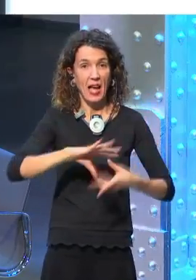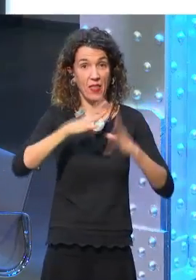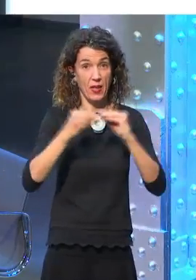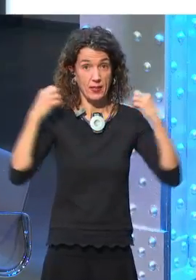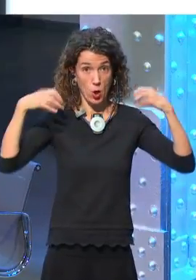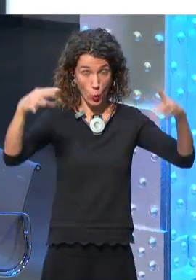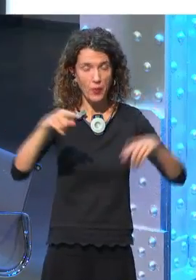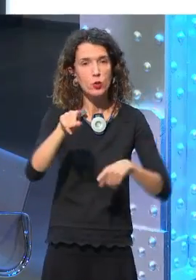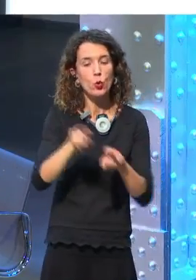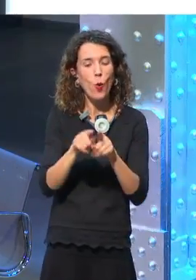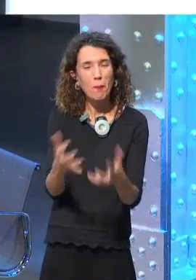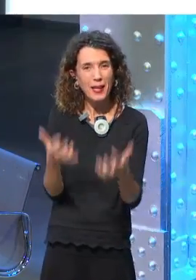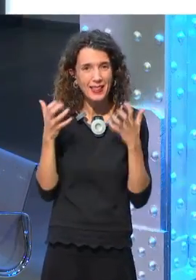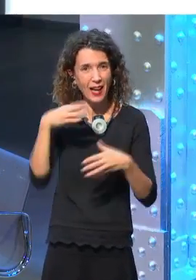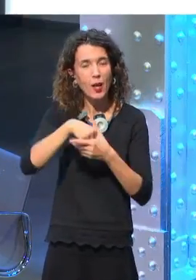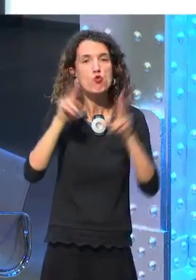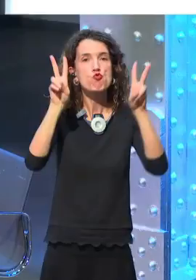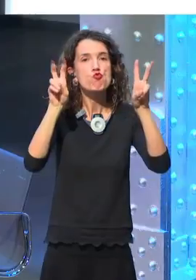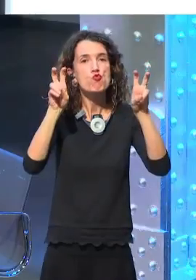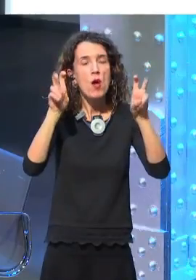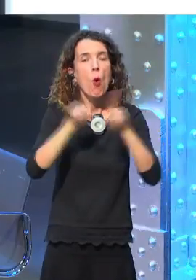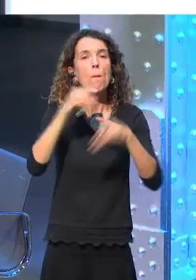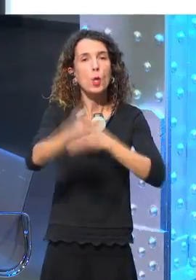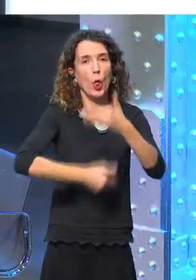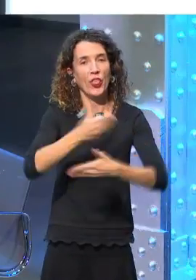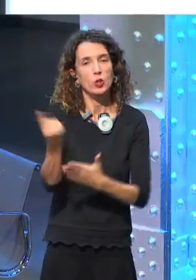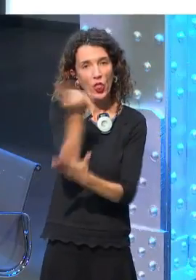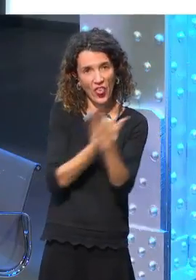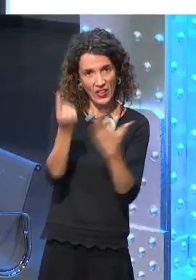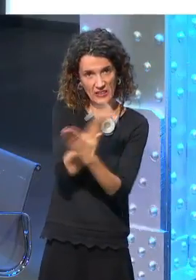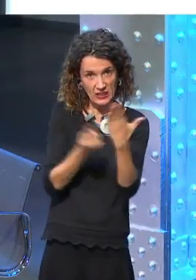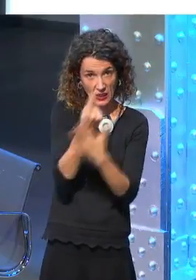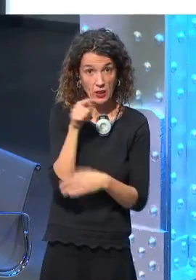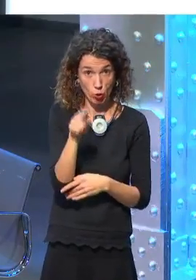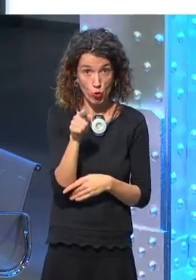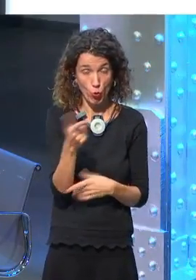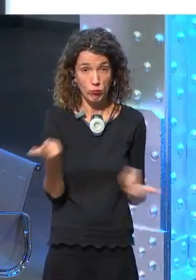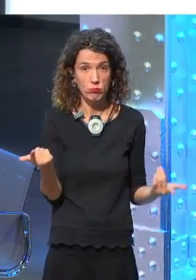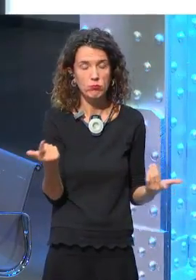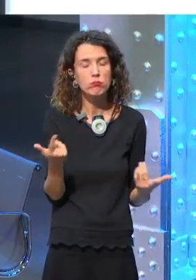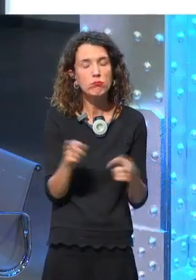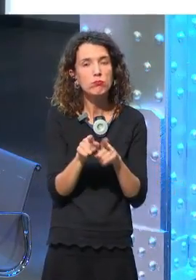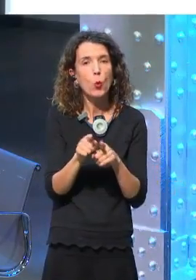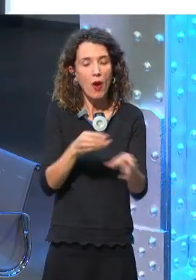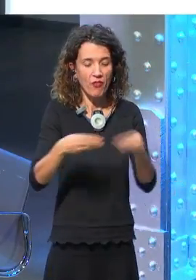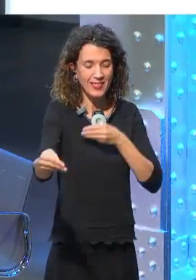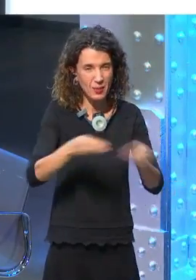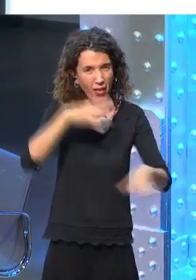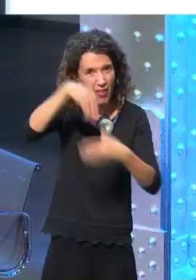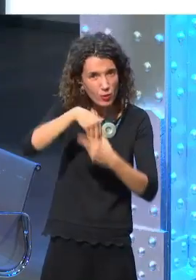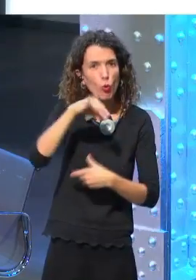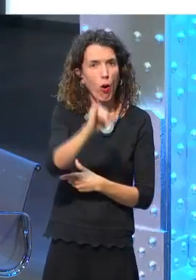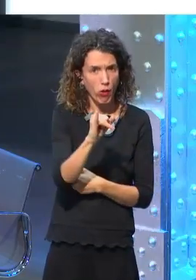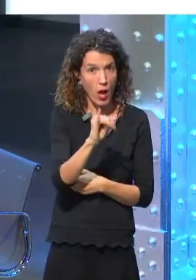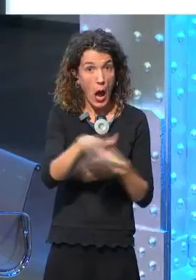Esta es una de las ventajas de los nuevos procesos de diseño, que conservas la flexibilidad